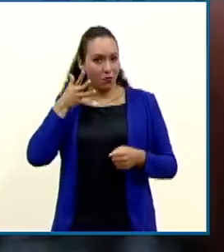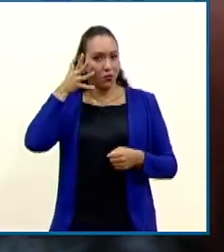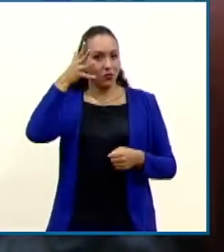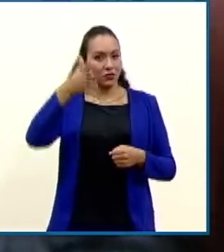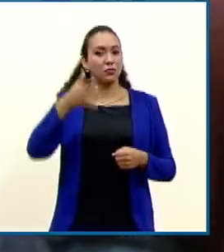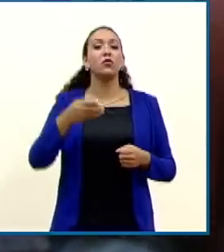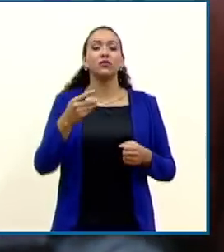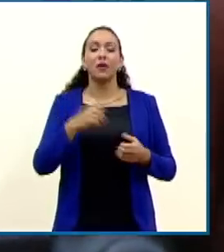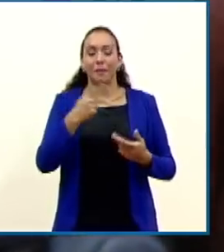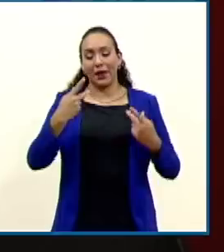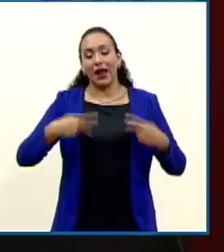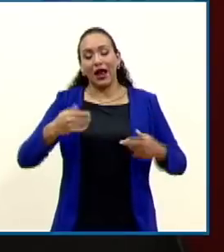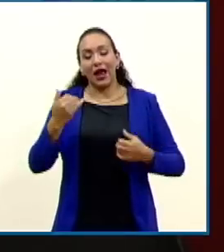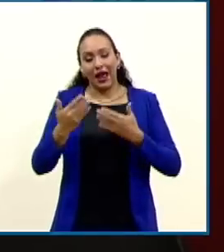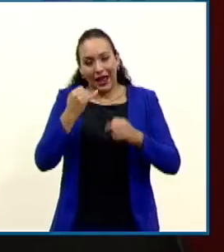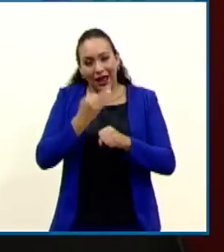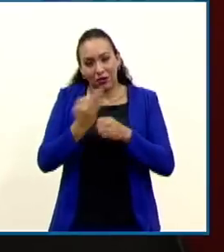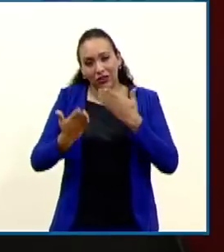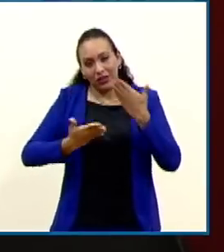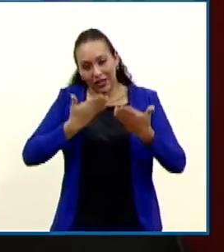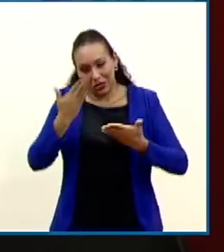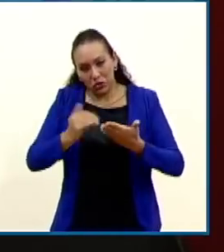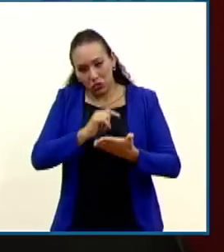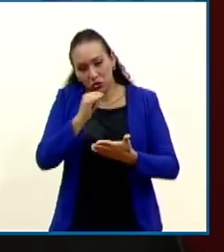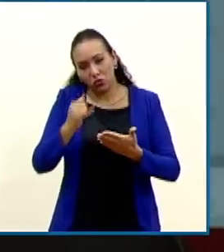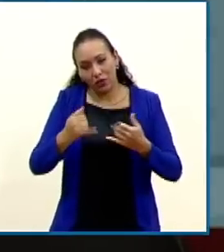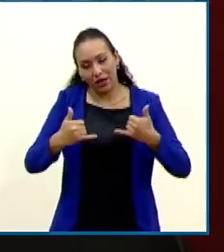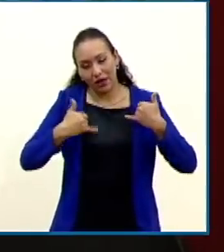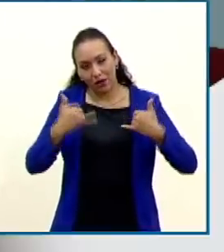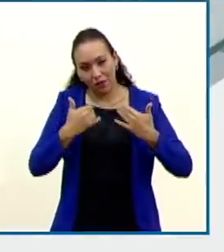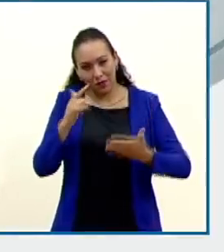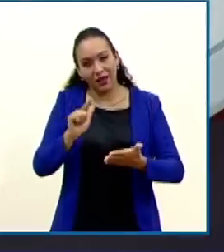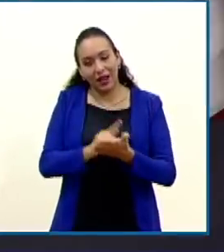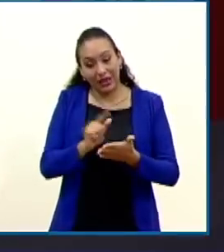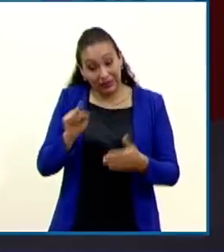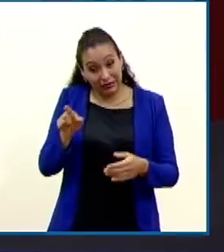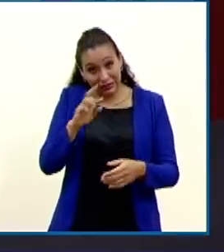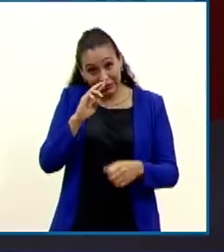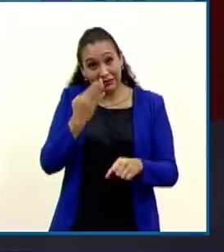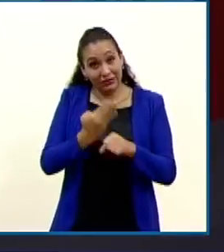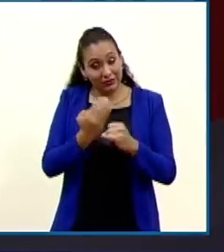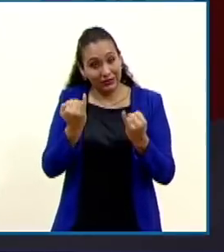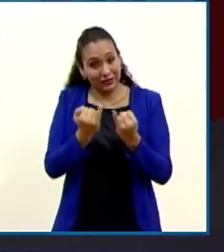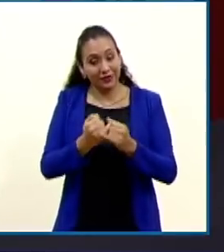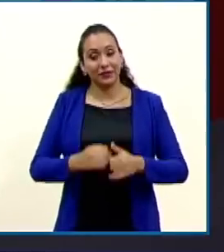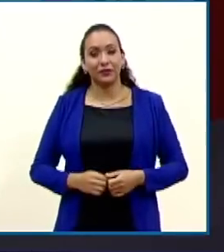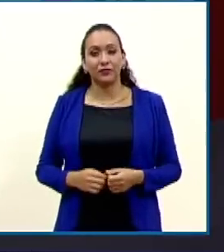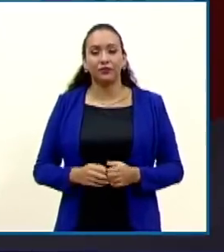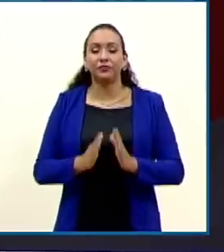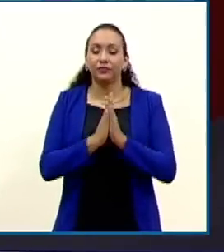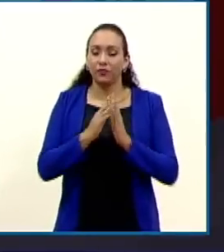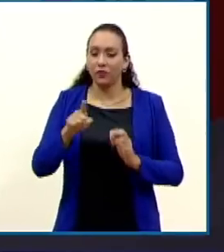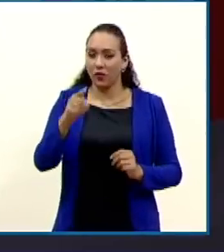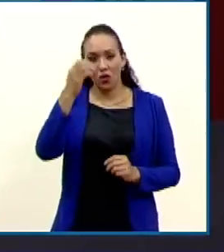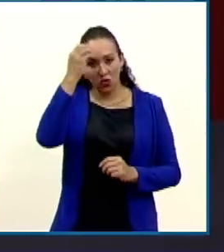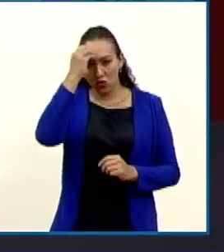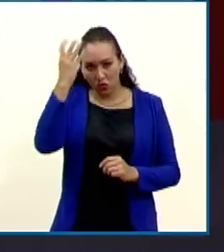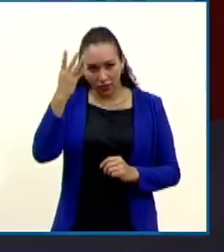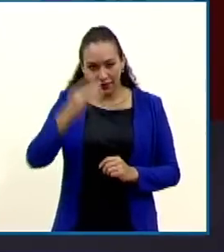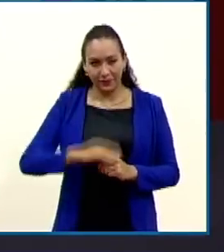la independencia y la responsabilidad. Así lo dijo. No olviden que